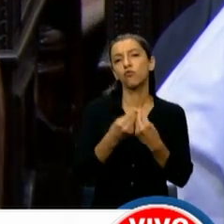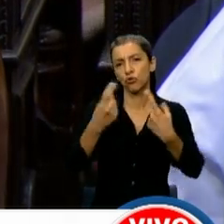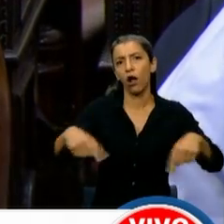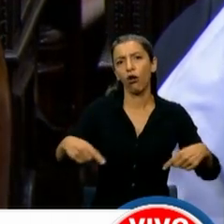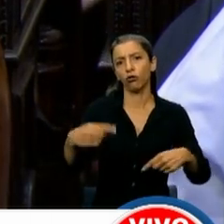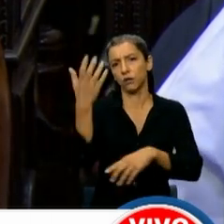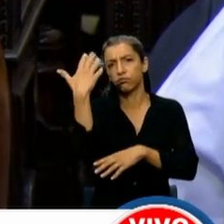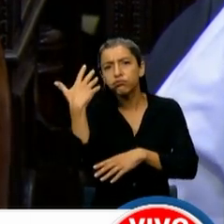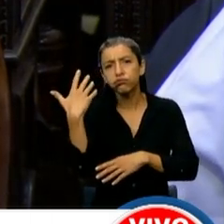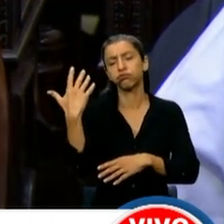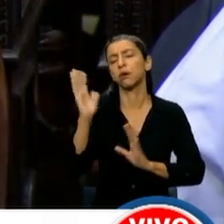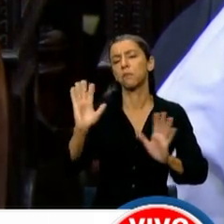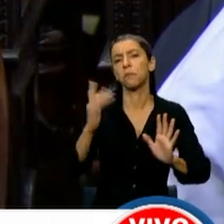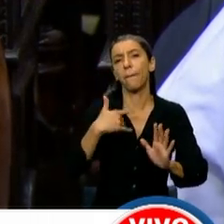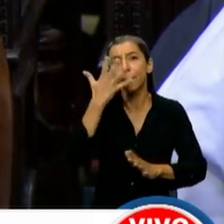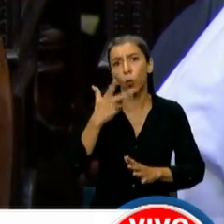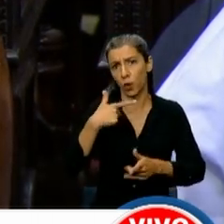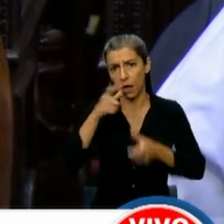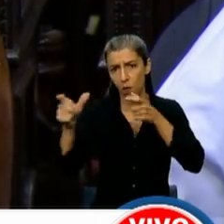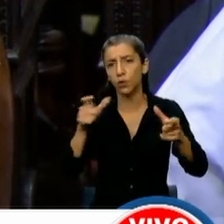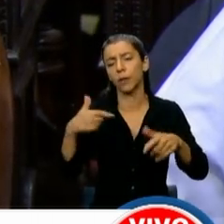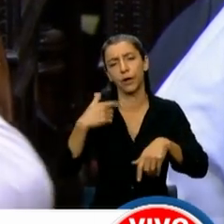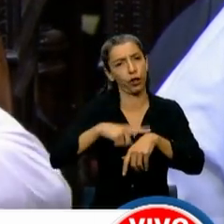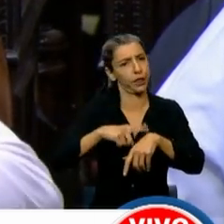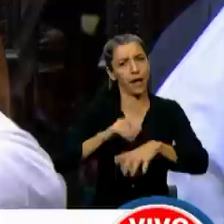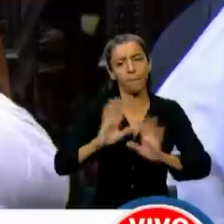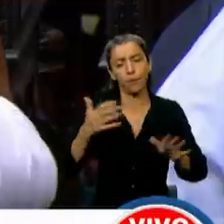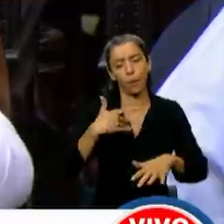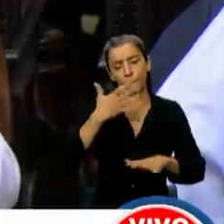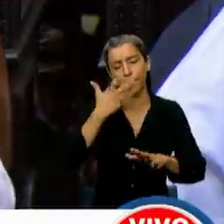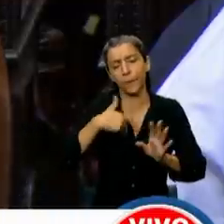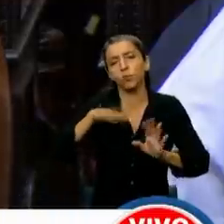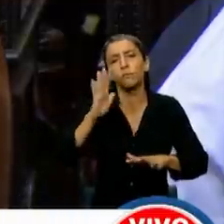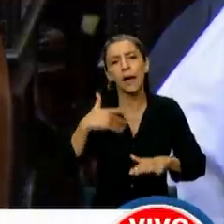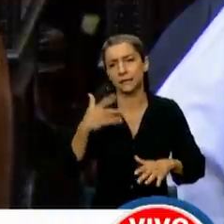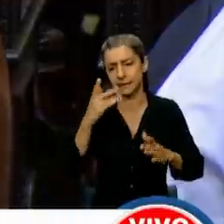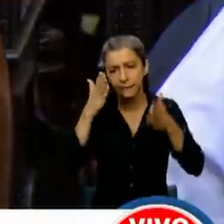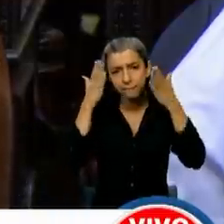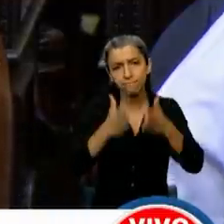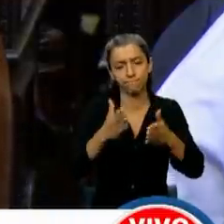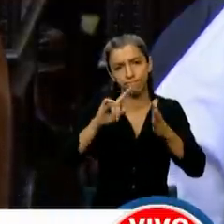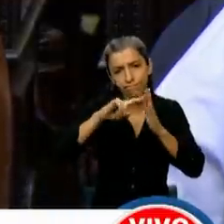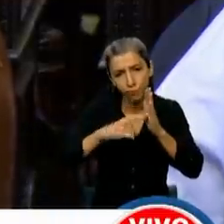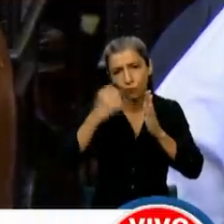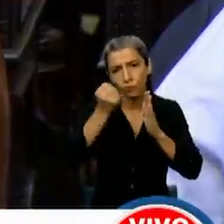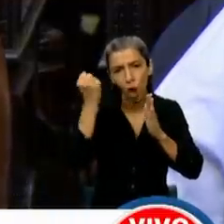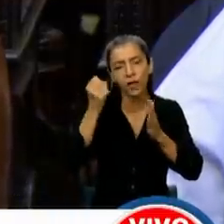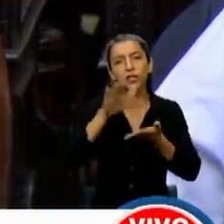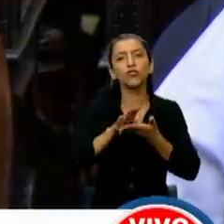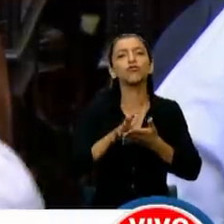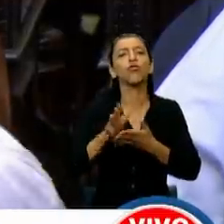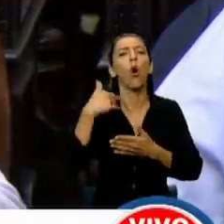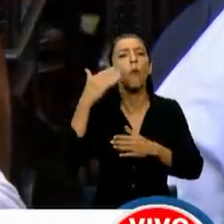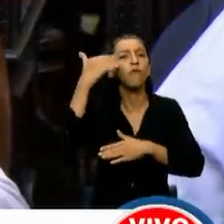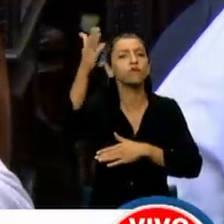en el tiempo quisiera sobre todo tenemos lo más que se plantean además asistente que tiene que con las proyecciones macroeconómicas